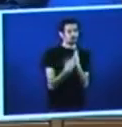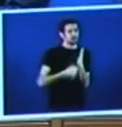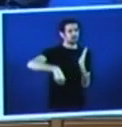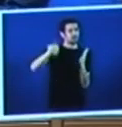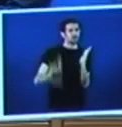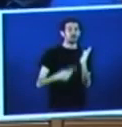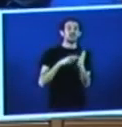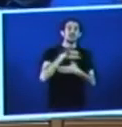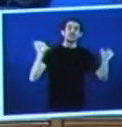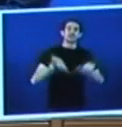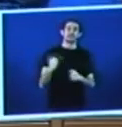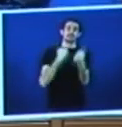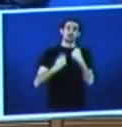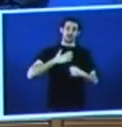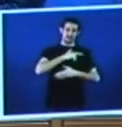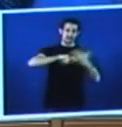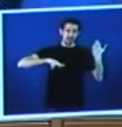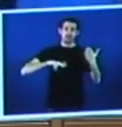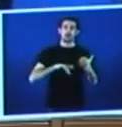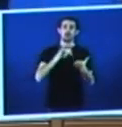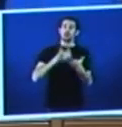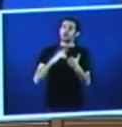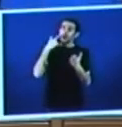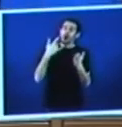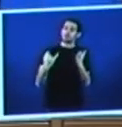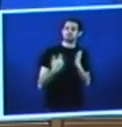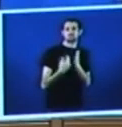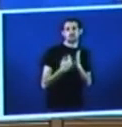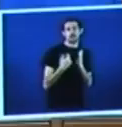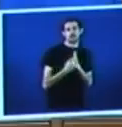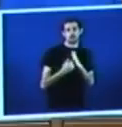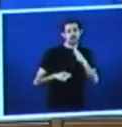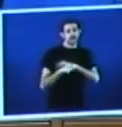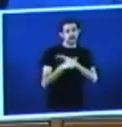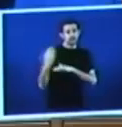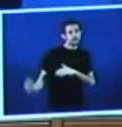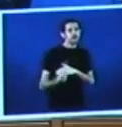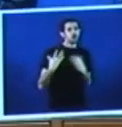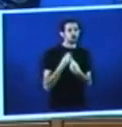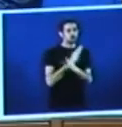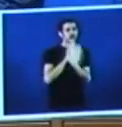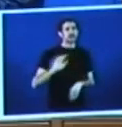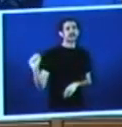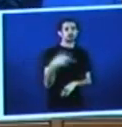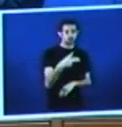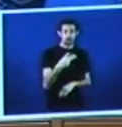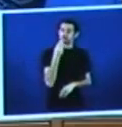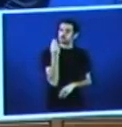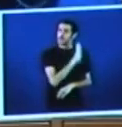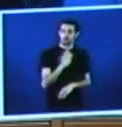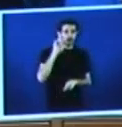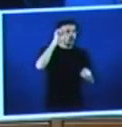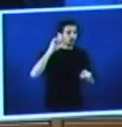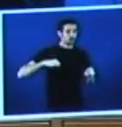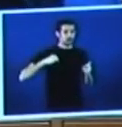crisis económica Galicia está gestionando mejor y con mejores resultados a educación, a sanidad y